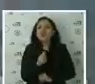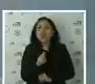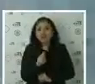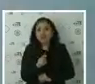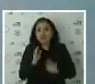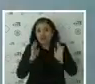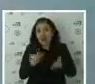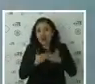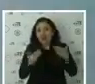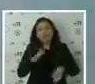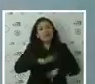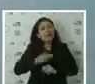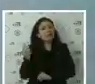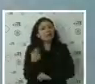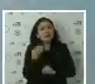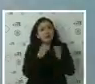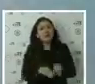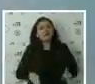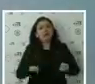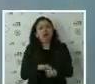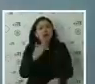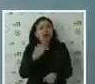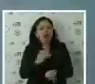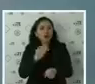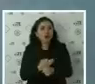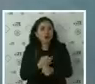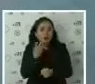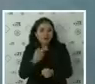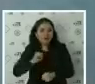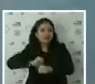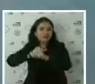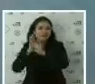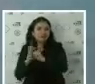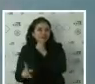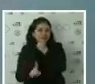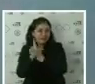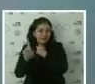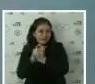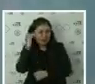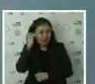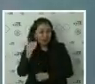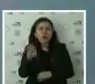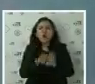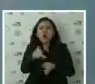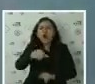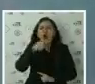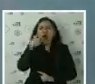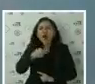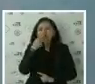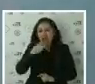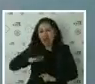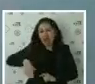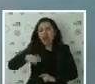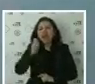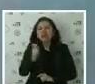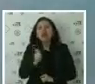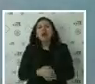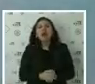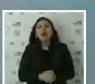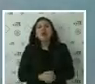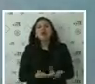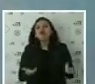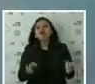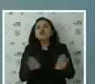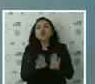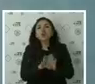manera prioritaria en este contexto de pandemia. Por ejemplo, justo lo que comentaban en su momento de que